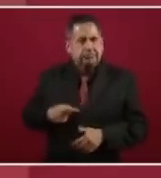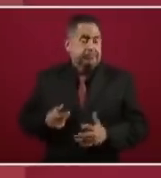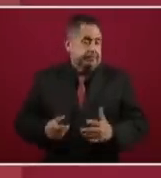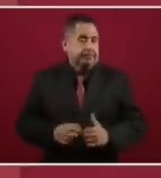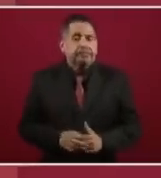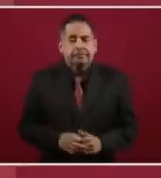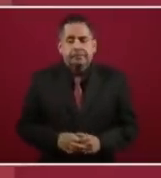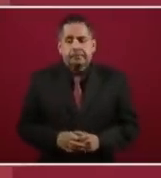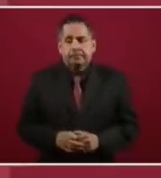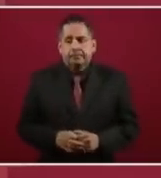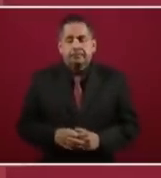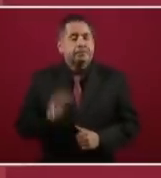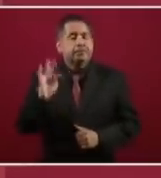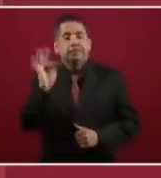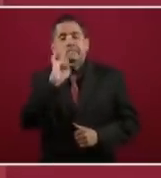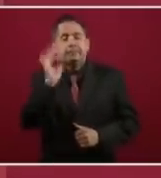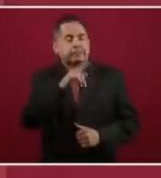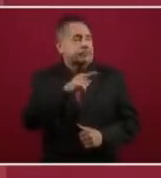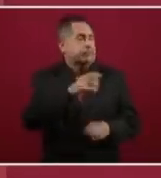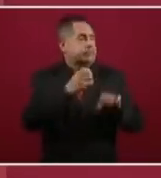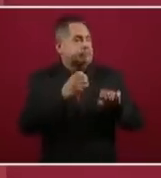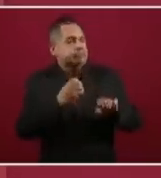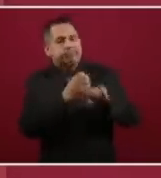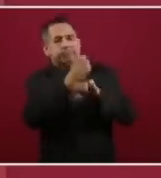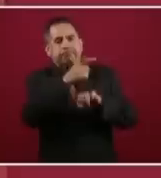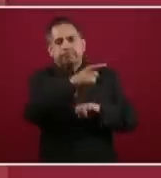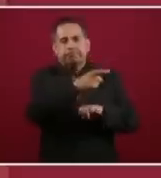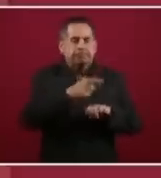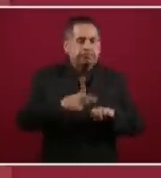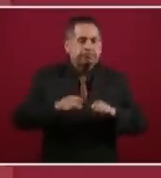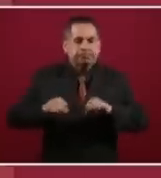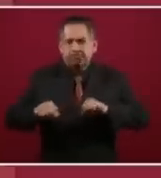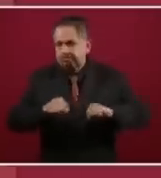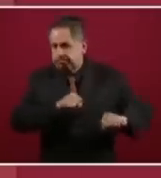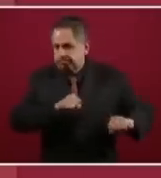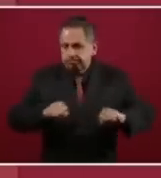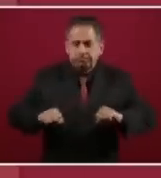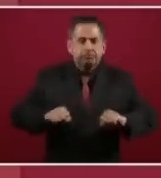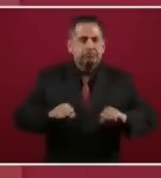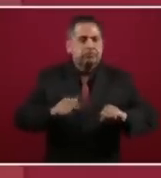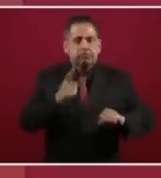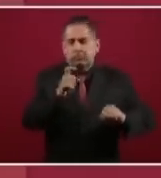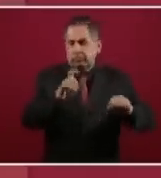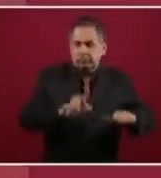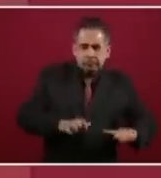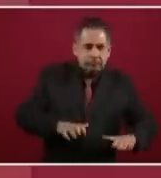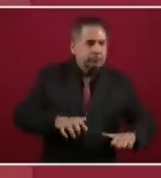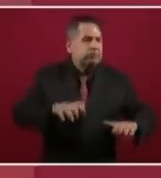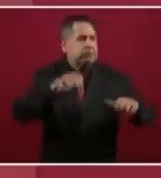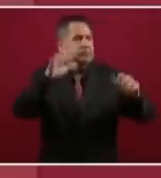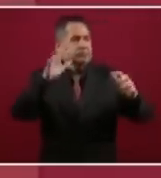un temblor, afecta a un estado, una inundación, un problema grave.